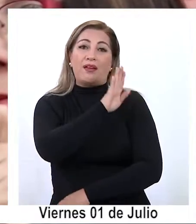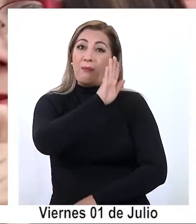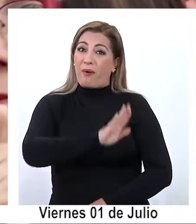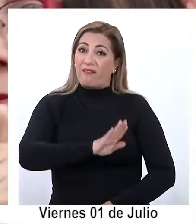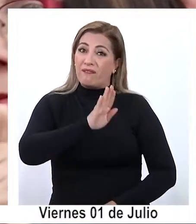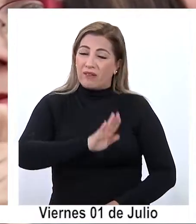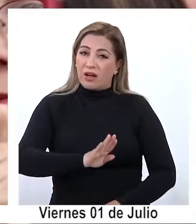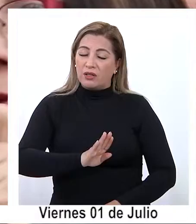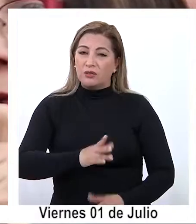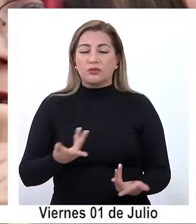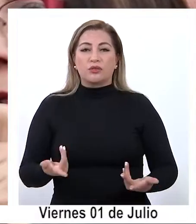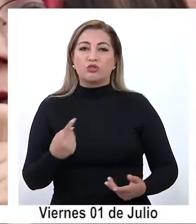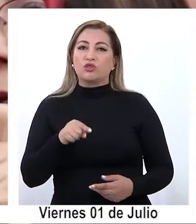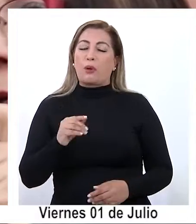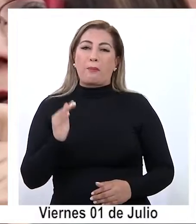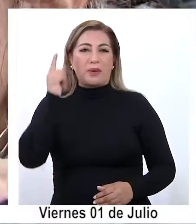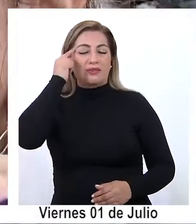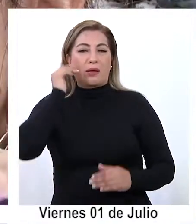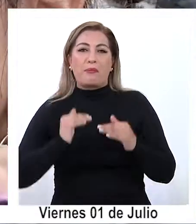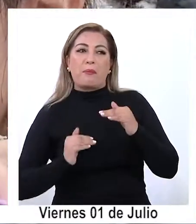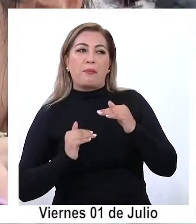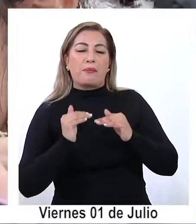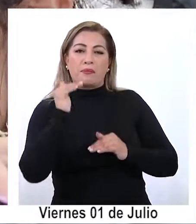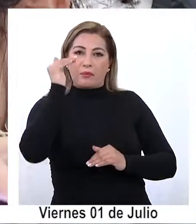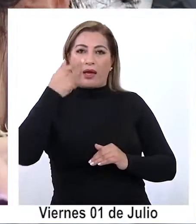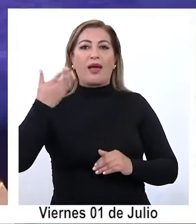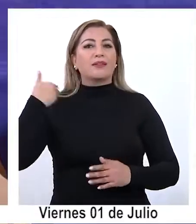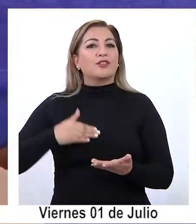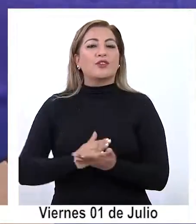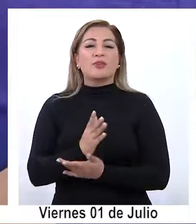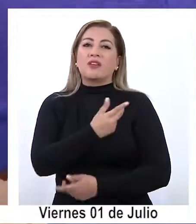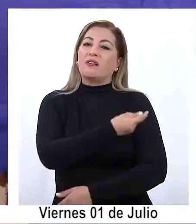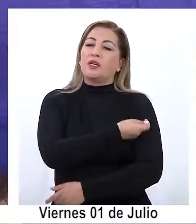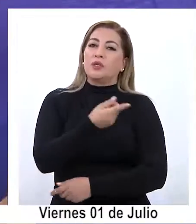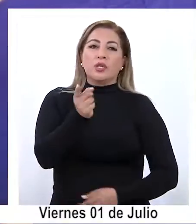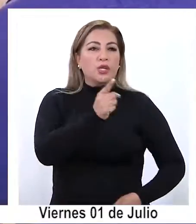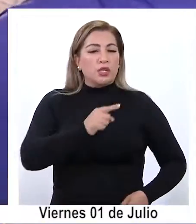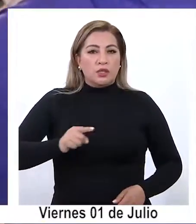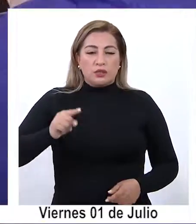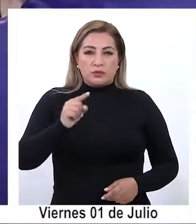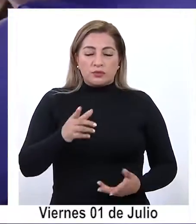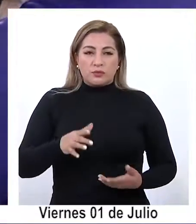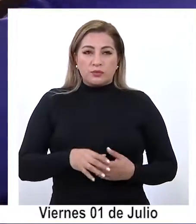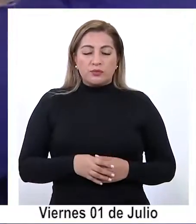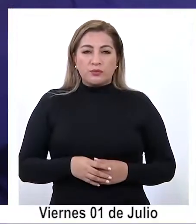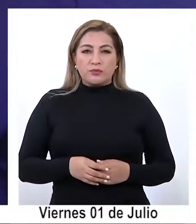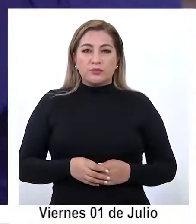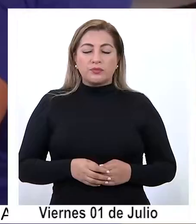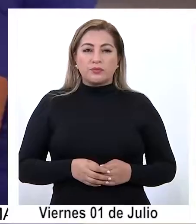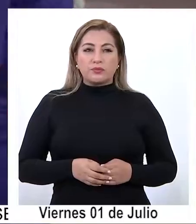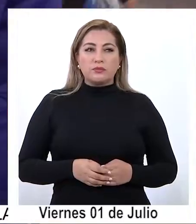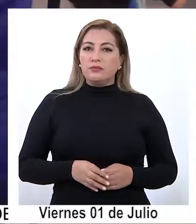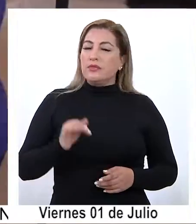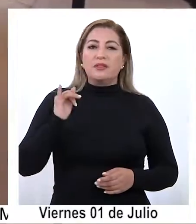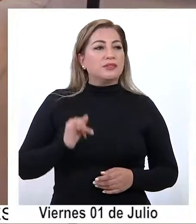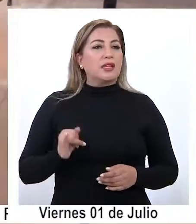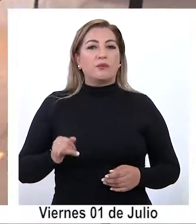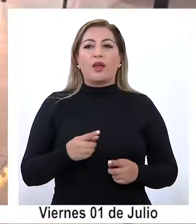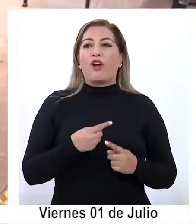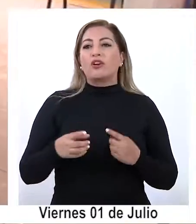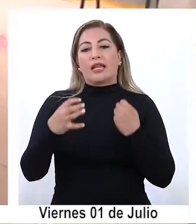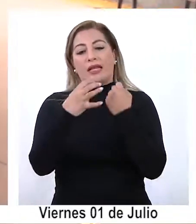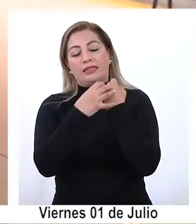el que esperábamos tener, que desde que se inicia la vacunación hemos estado, digamos que, detrás de las